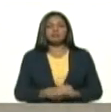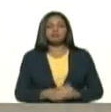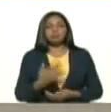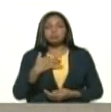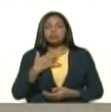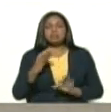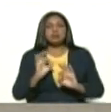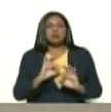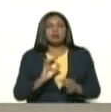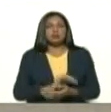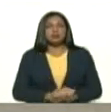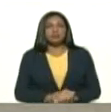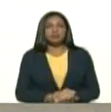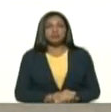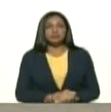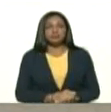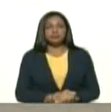asintomática.